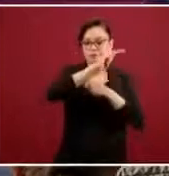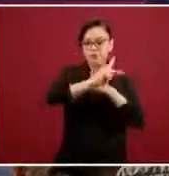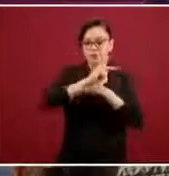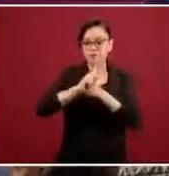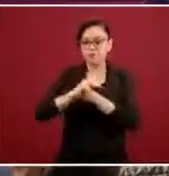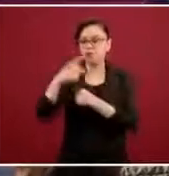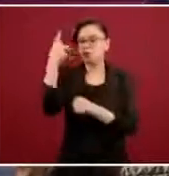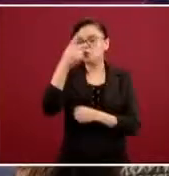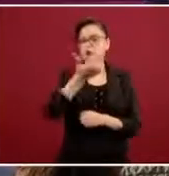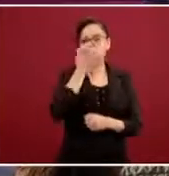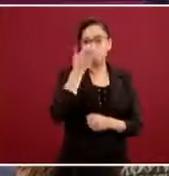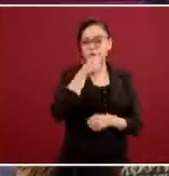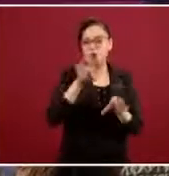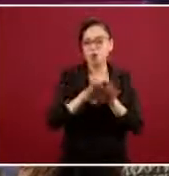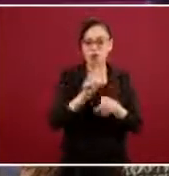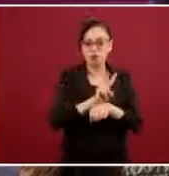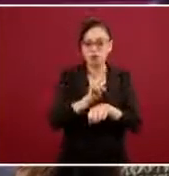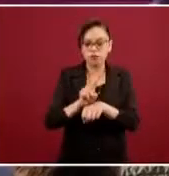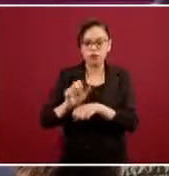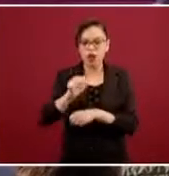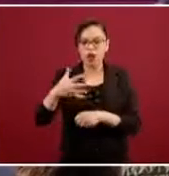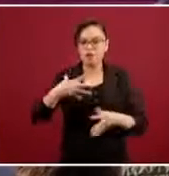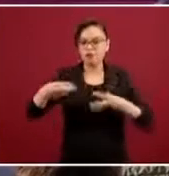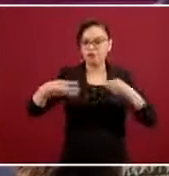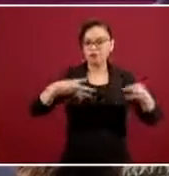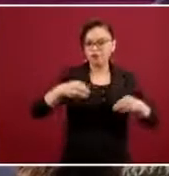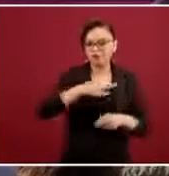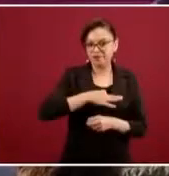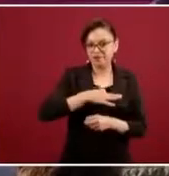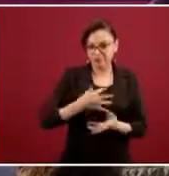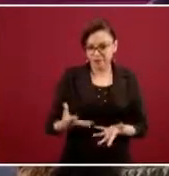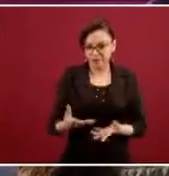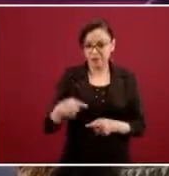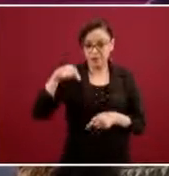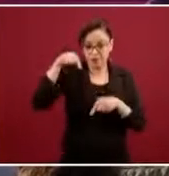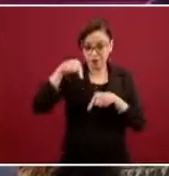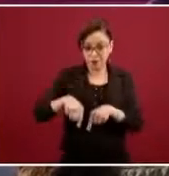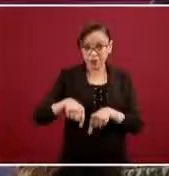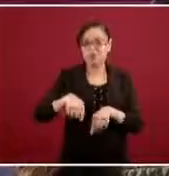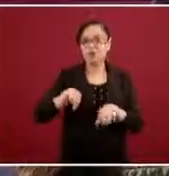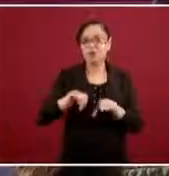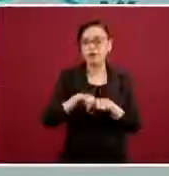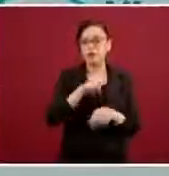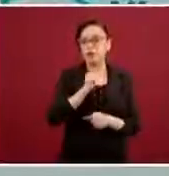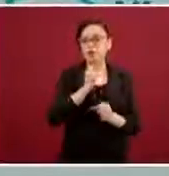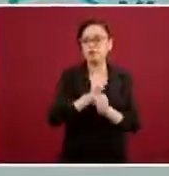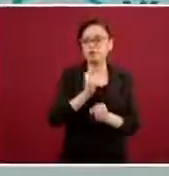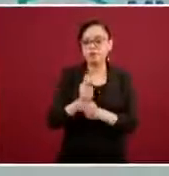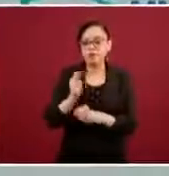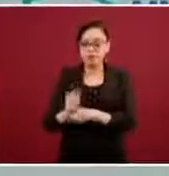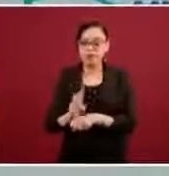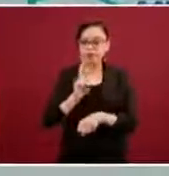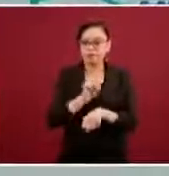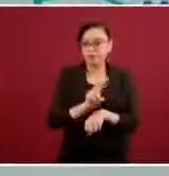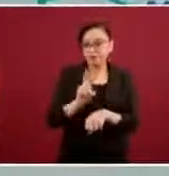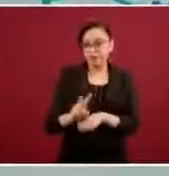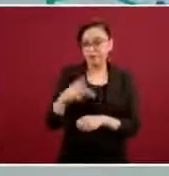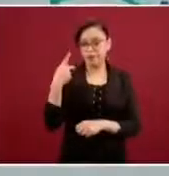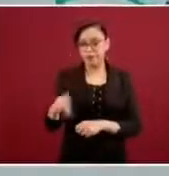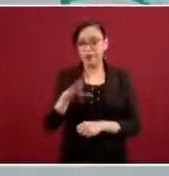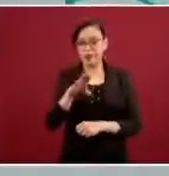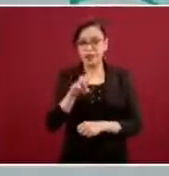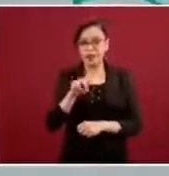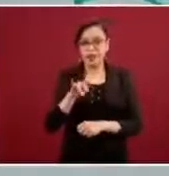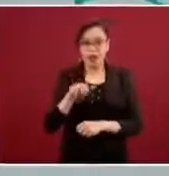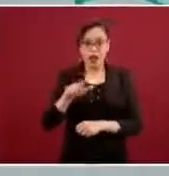epidemiológica, nosotros explícitamente identificamos a los que no son aparentes y usamos vigilancia Centinela, pero otros